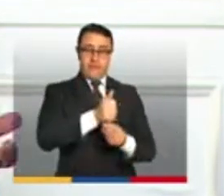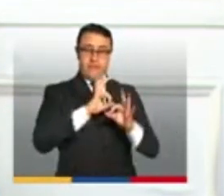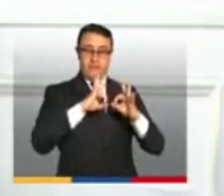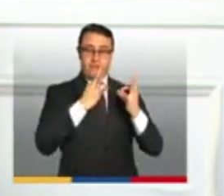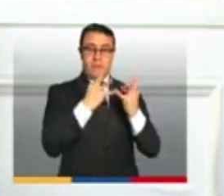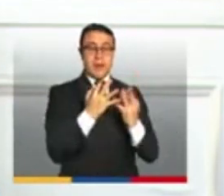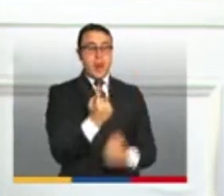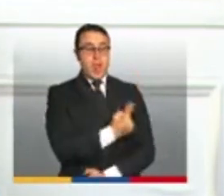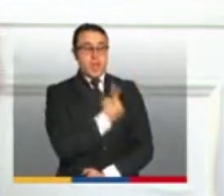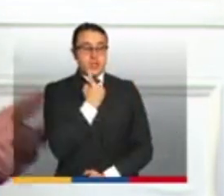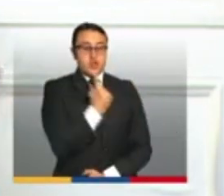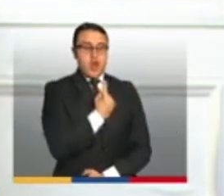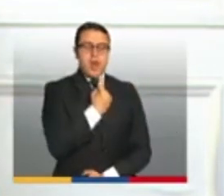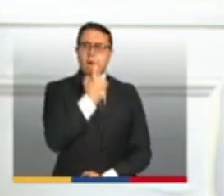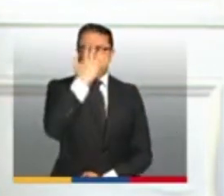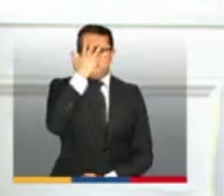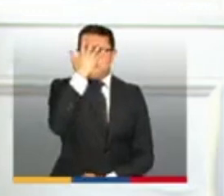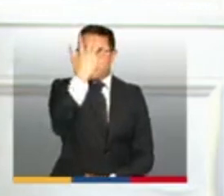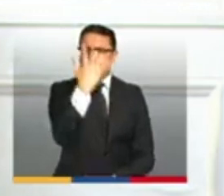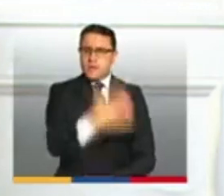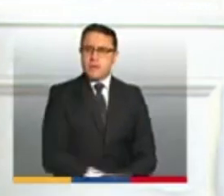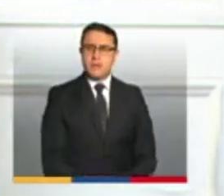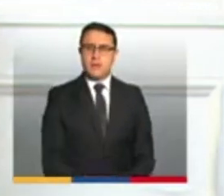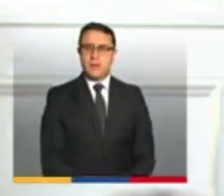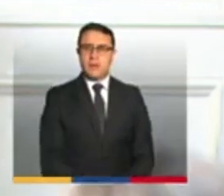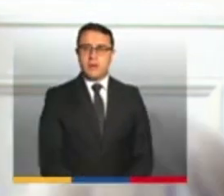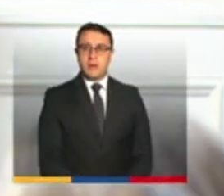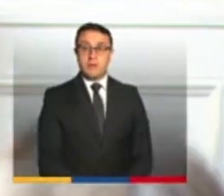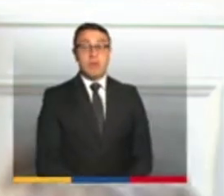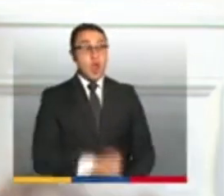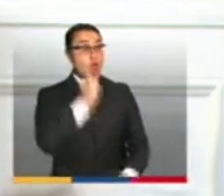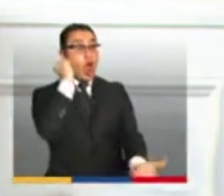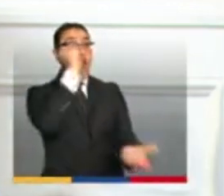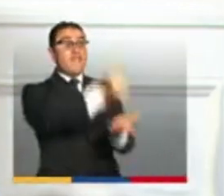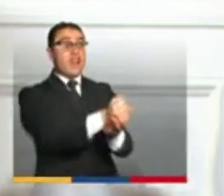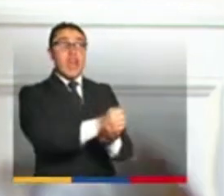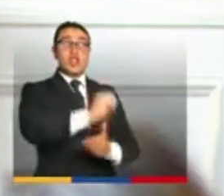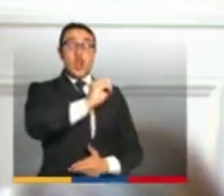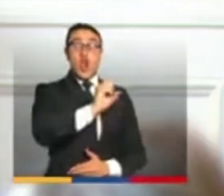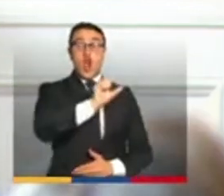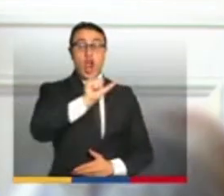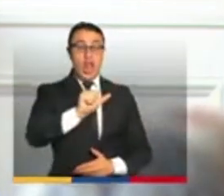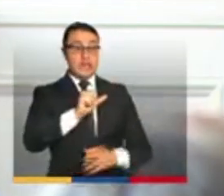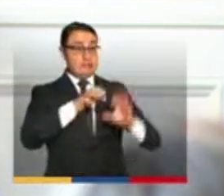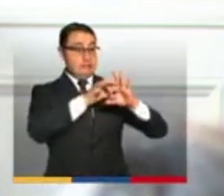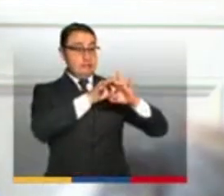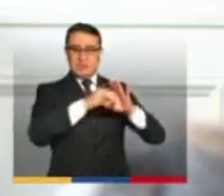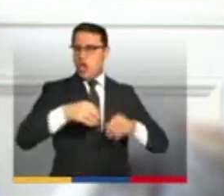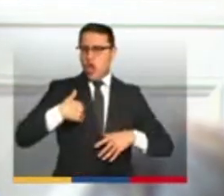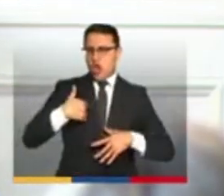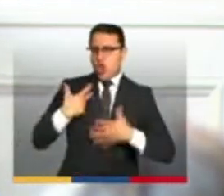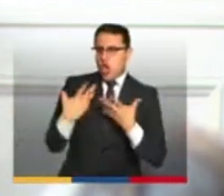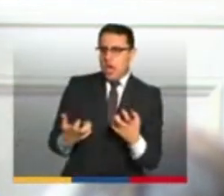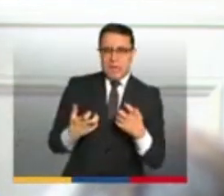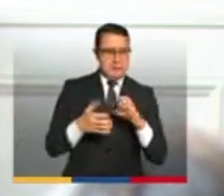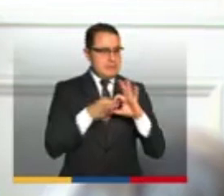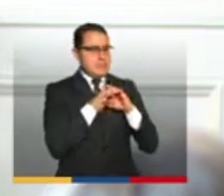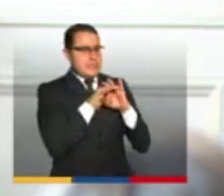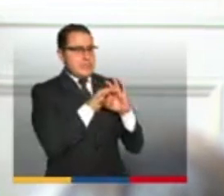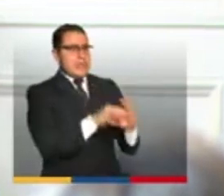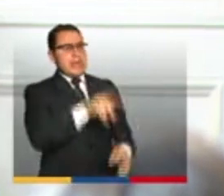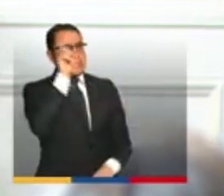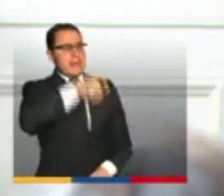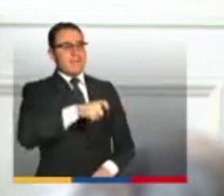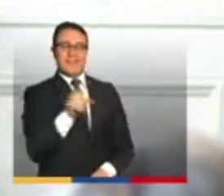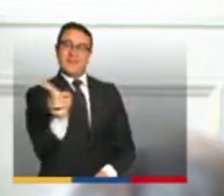No porque sea obligatorio, digamos, que una pareja se establezca y permanezca así, esté en contra de su voluntad, sino porque